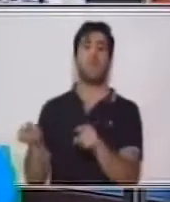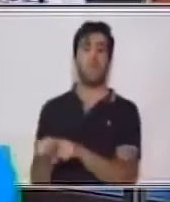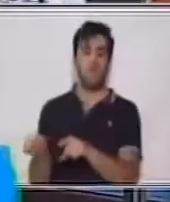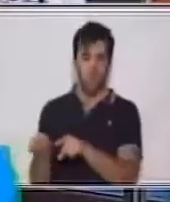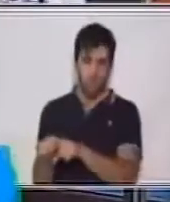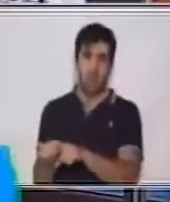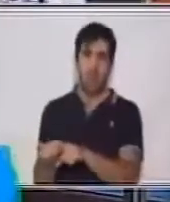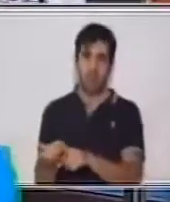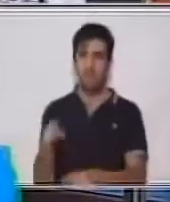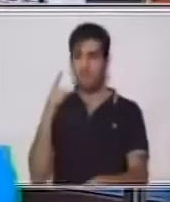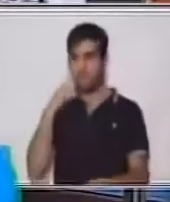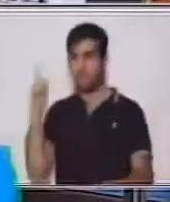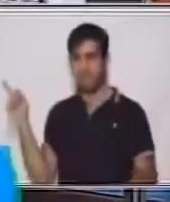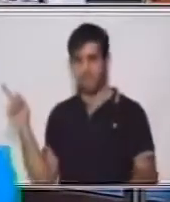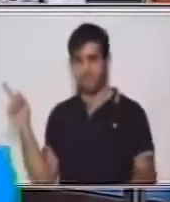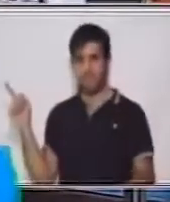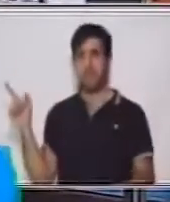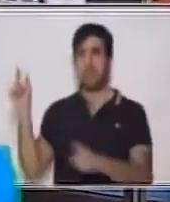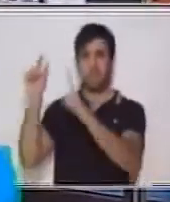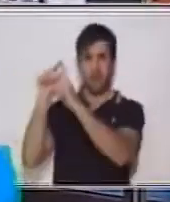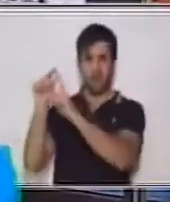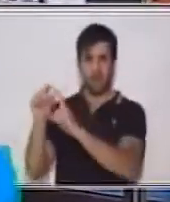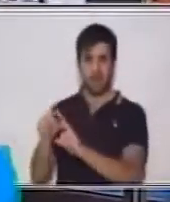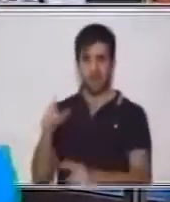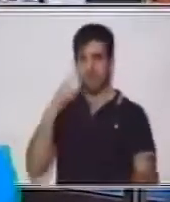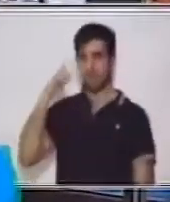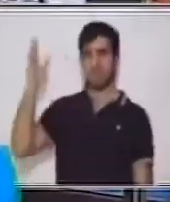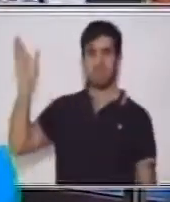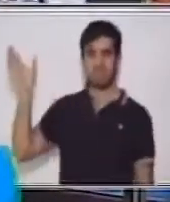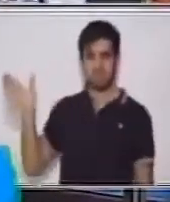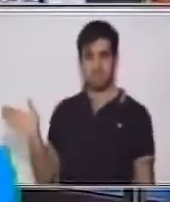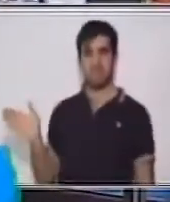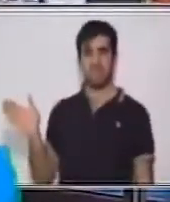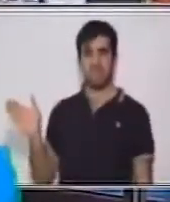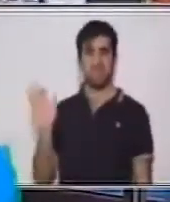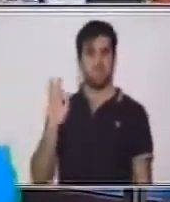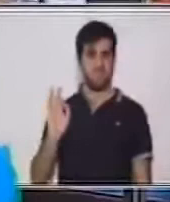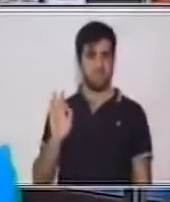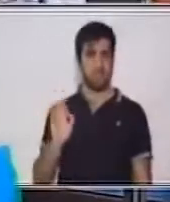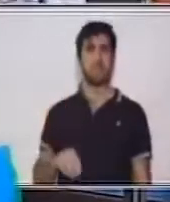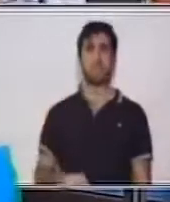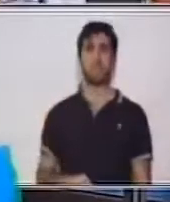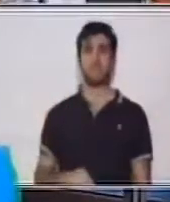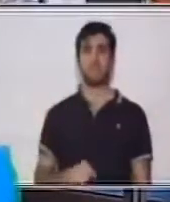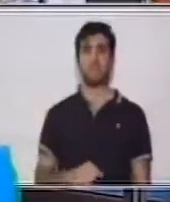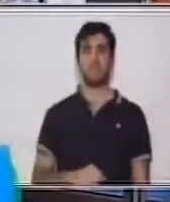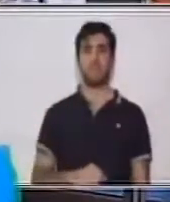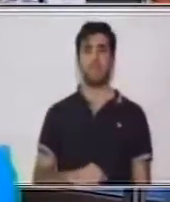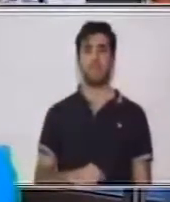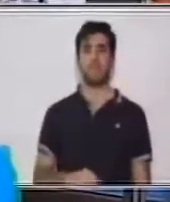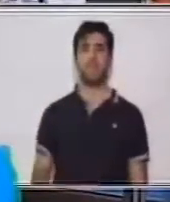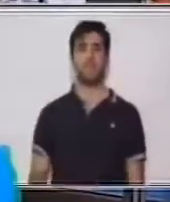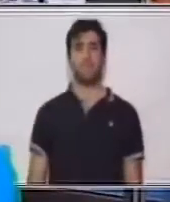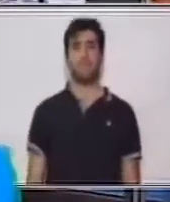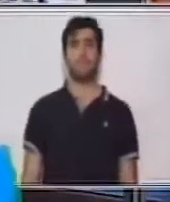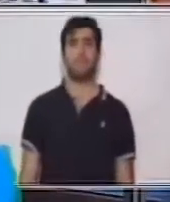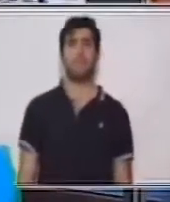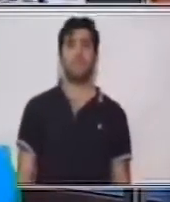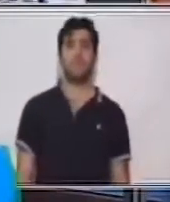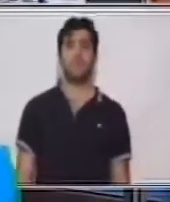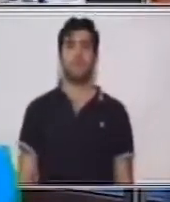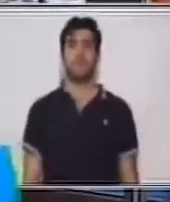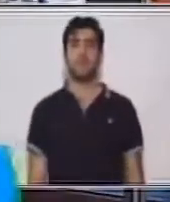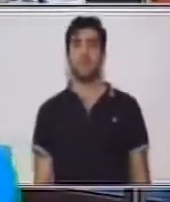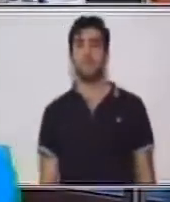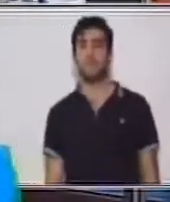aplaudir, palmadas, sombrilla, paraguas, finalizar, terminar, escoger, seleccionar, grande, enorme. Estos